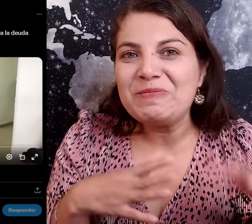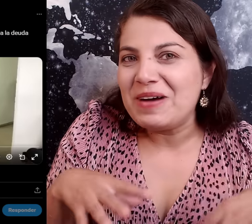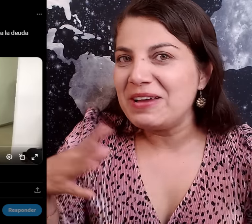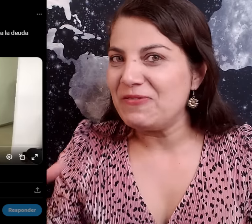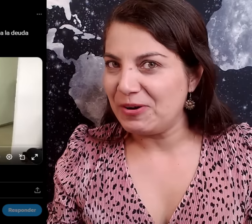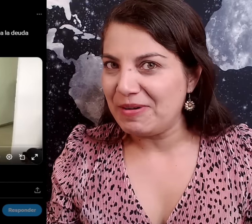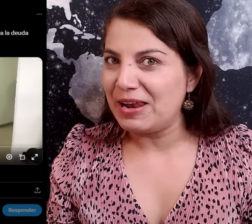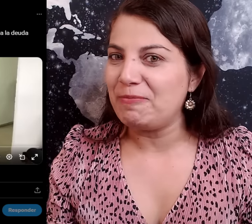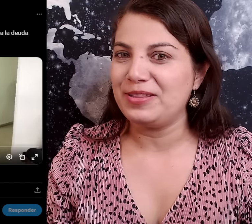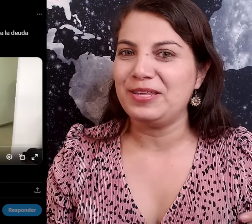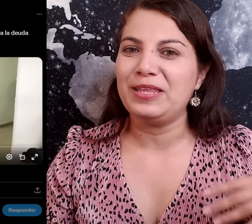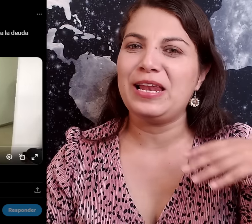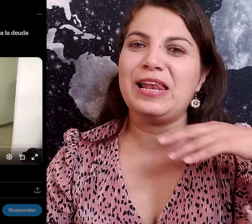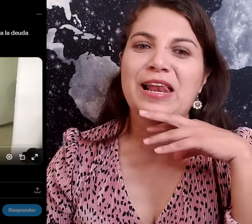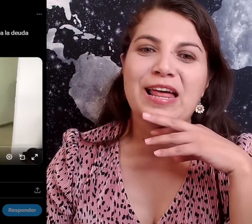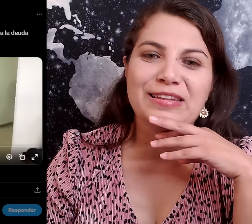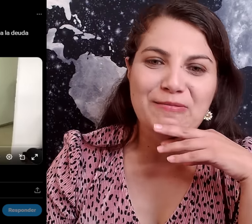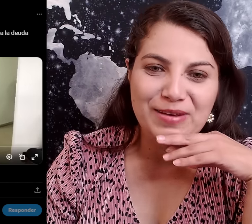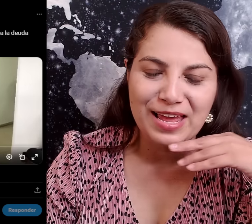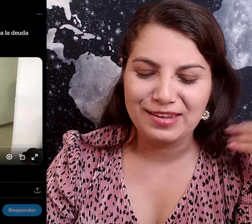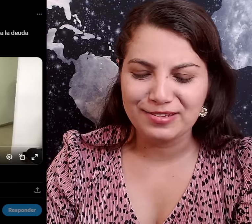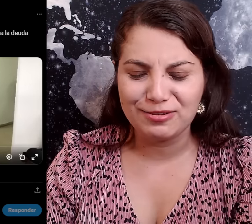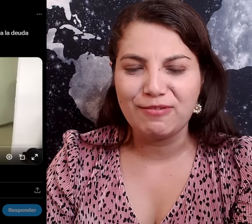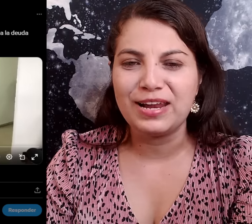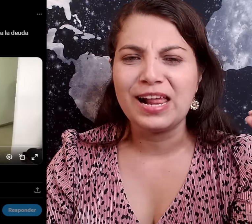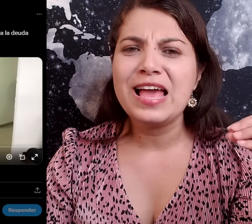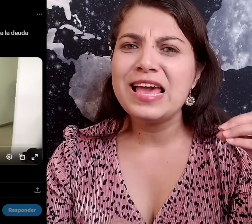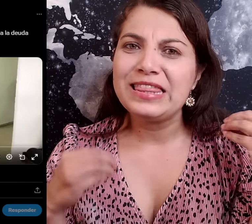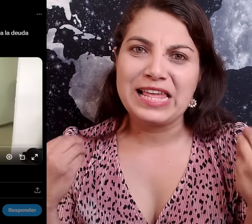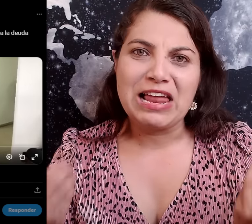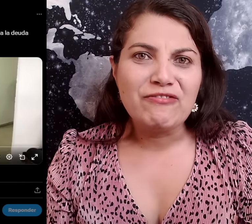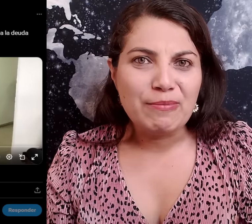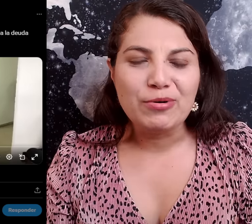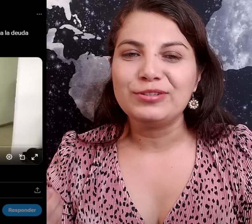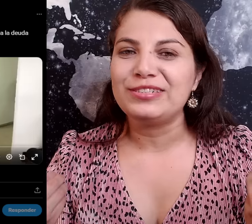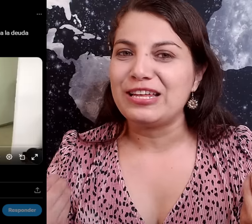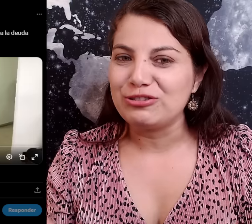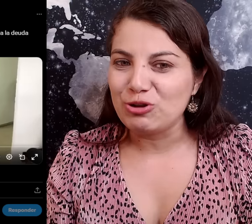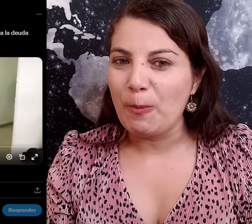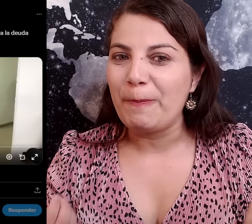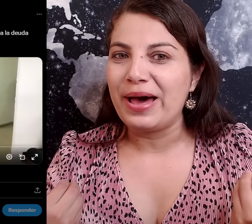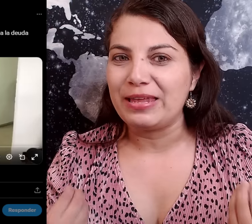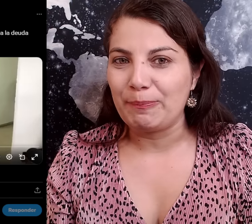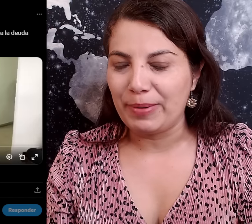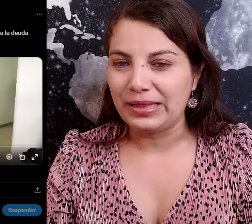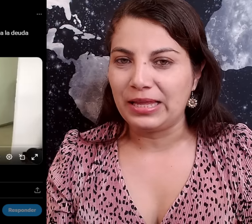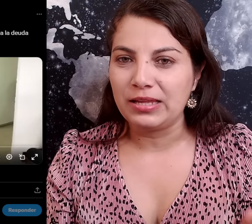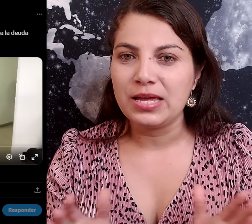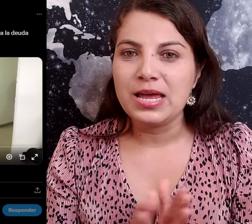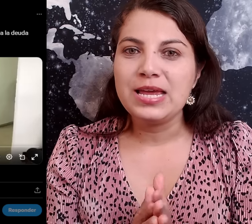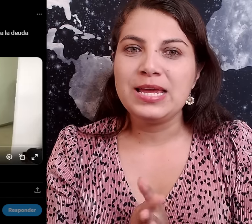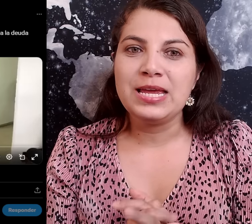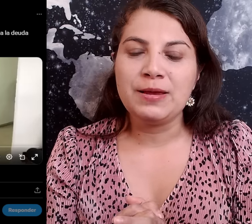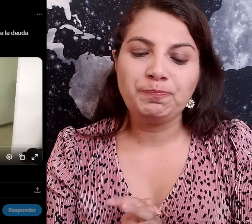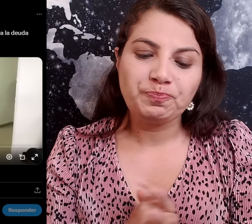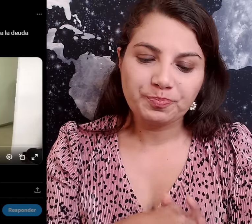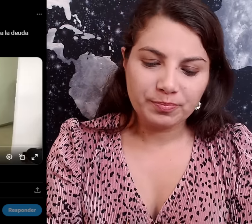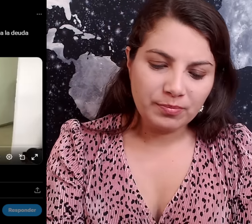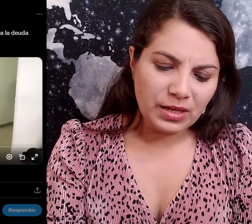un modo más informal, el presidente de la Asamblea decidió hablar de la famosa sopa de patas